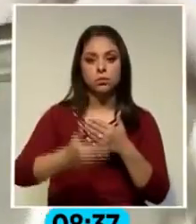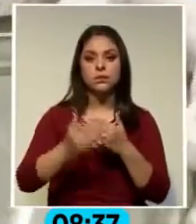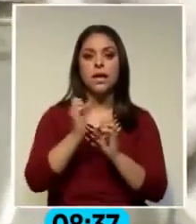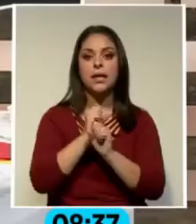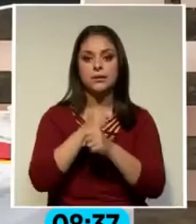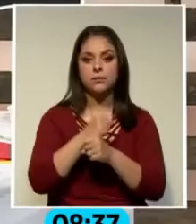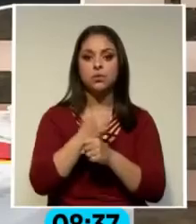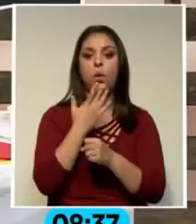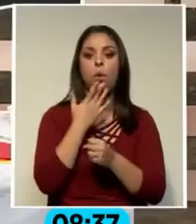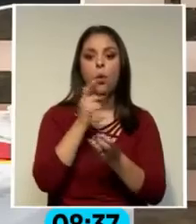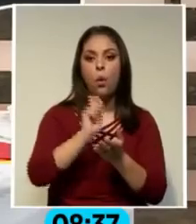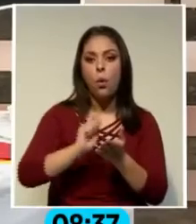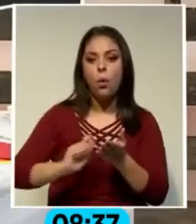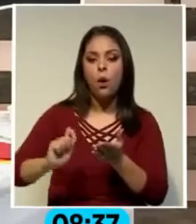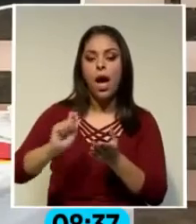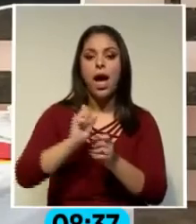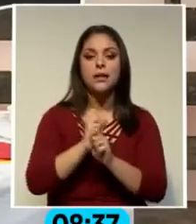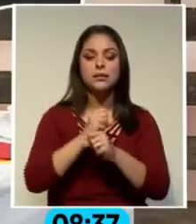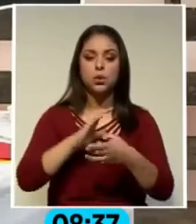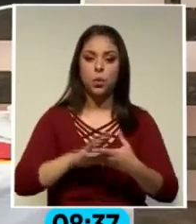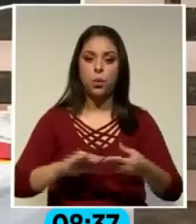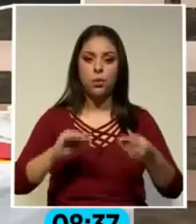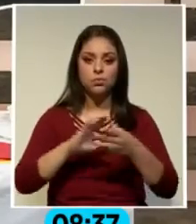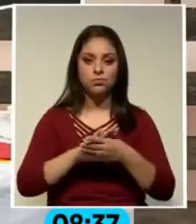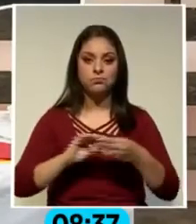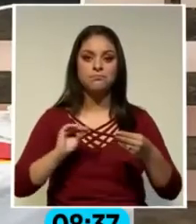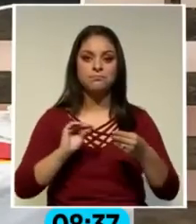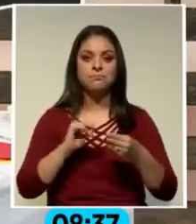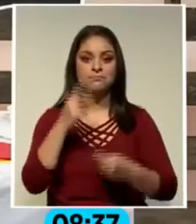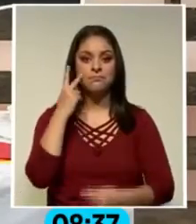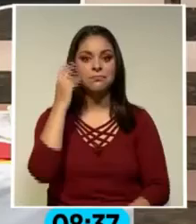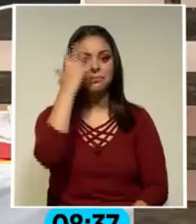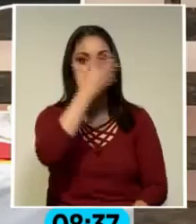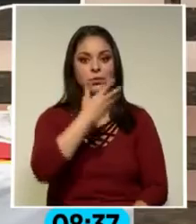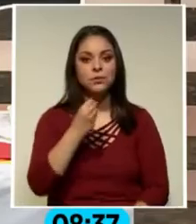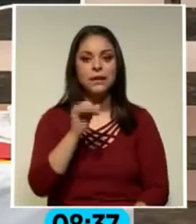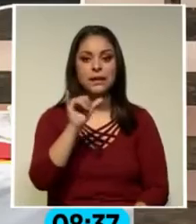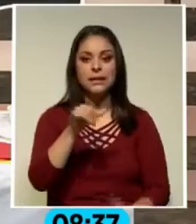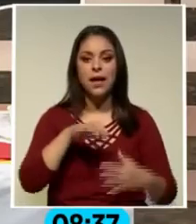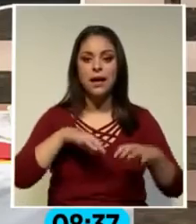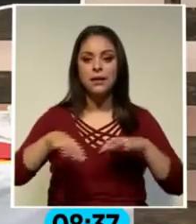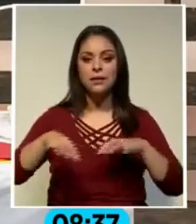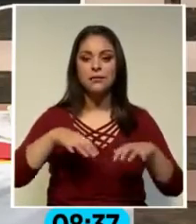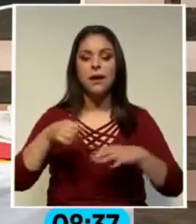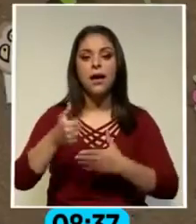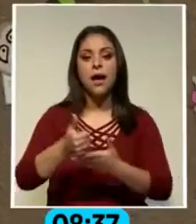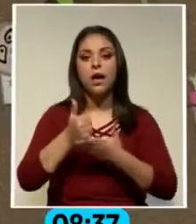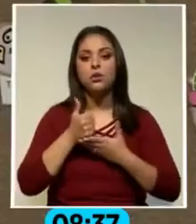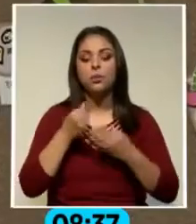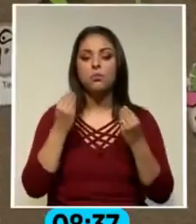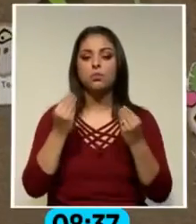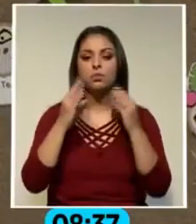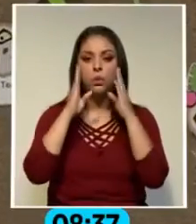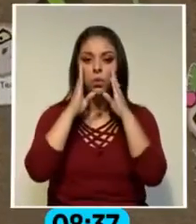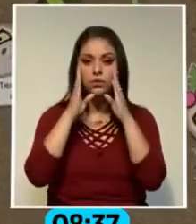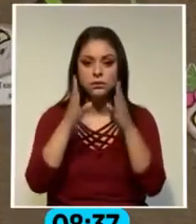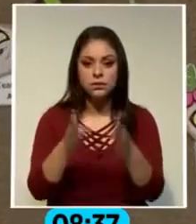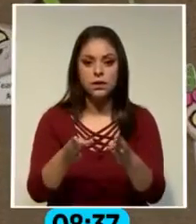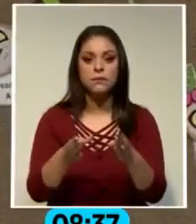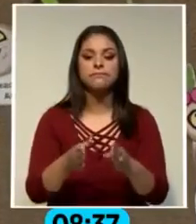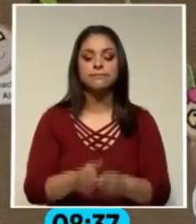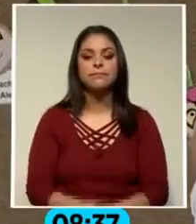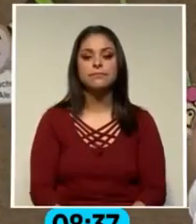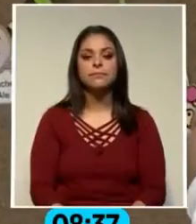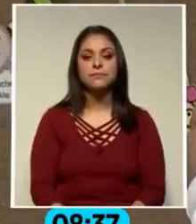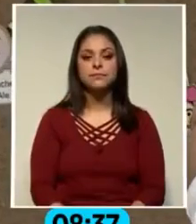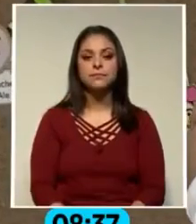parece? Uy, me parece lindísimo, niña Gwen. Y como dice niña Ley, es una actividad que nos ayuda mucho en nuestra concentración. Excelente,